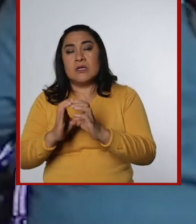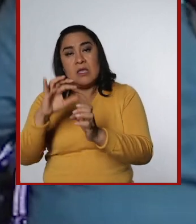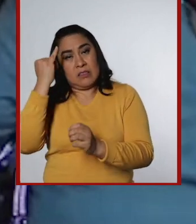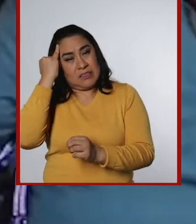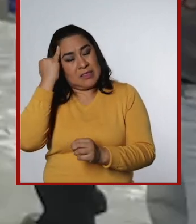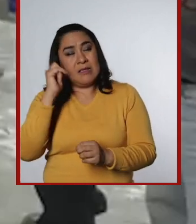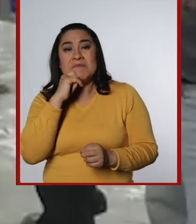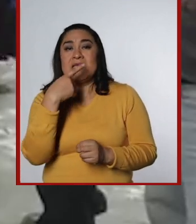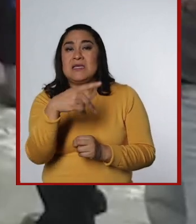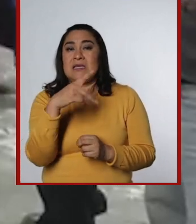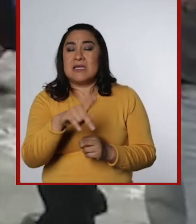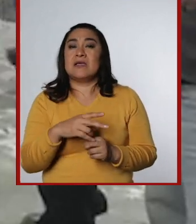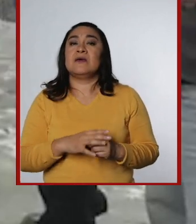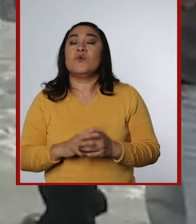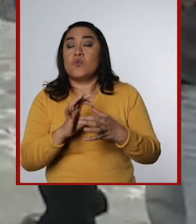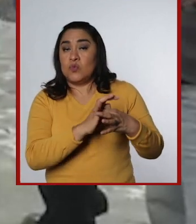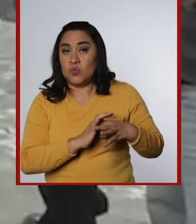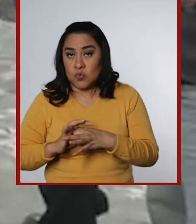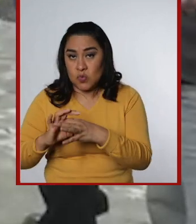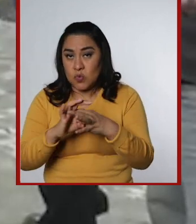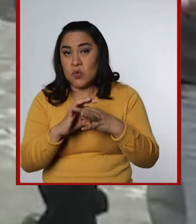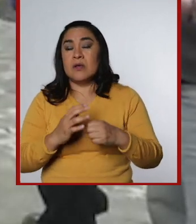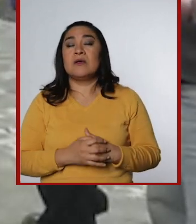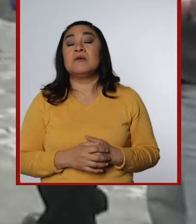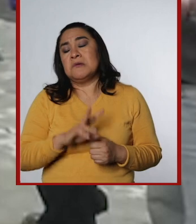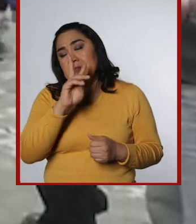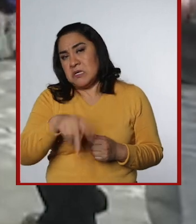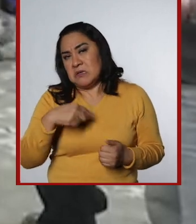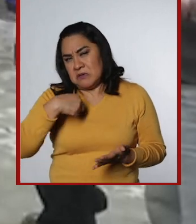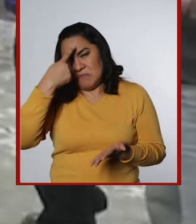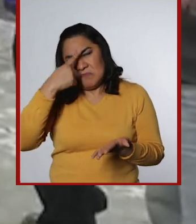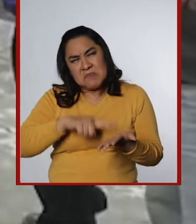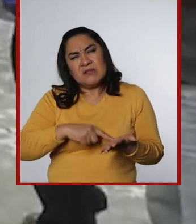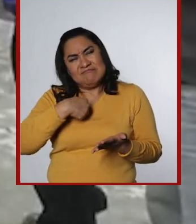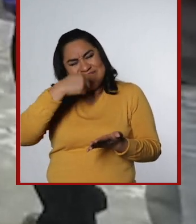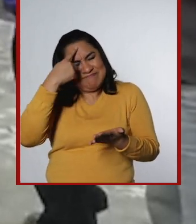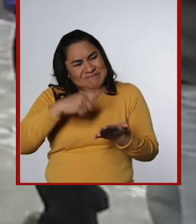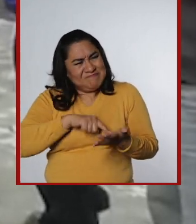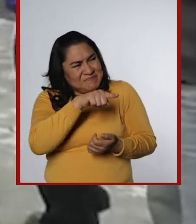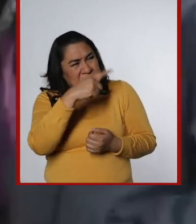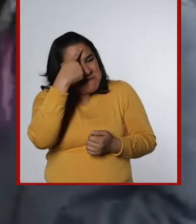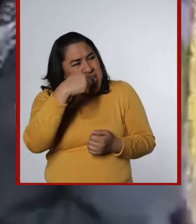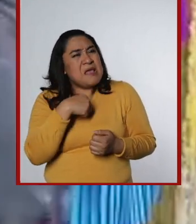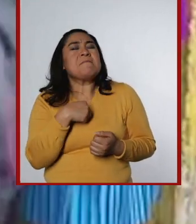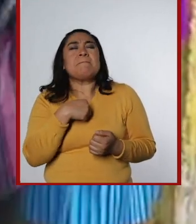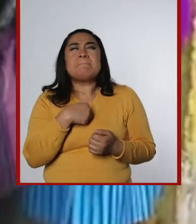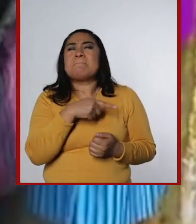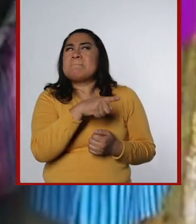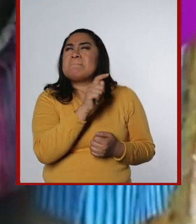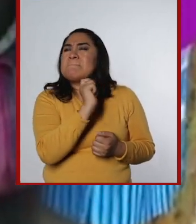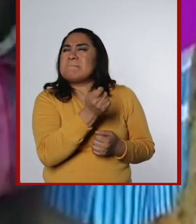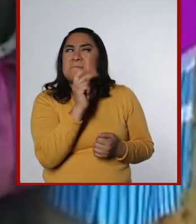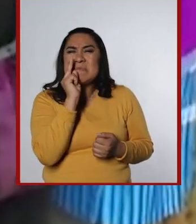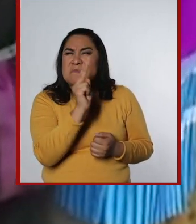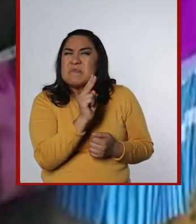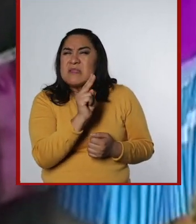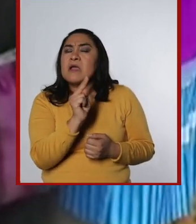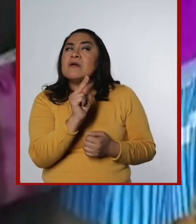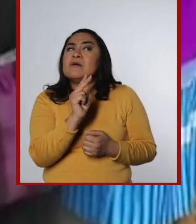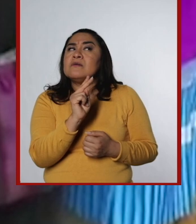mí, ellas significan para mí esta ruta que tenemos de abrir puertas para que las otras mujeres pues